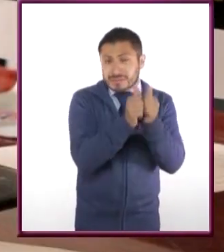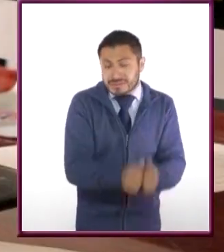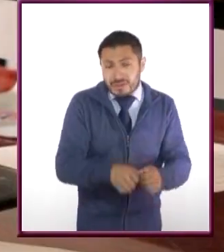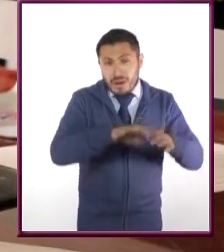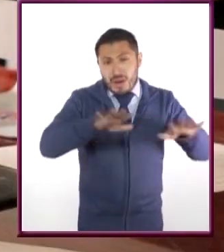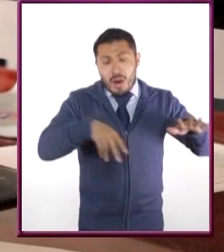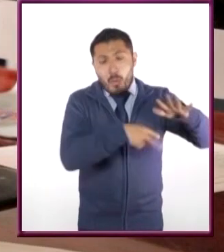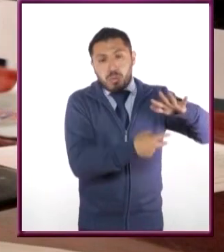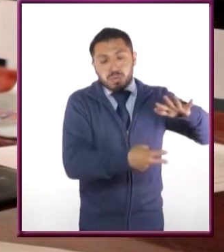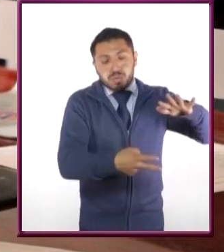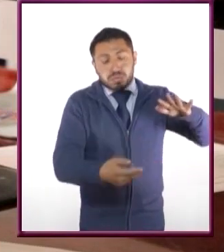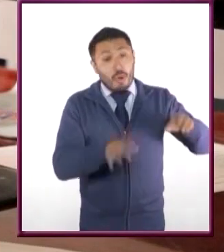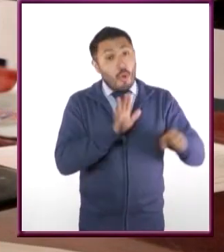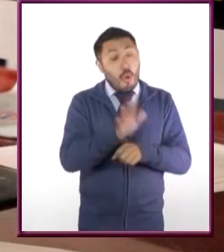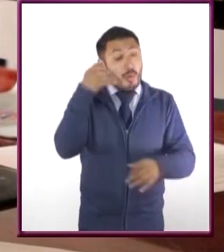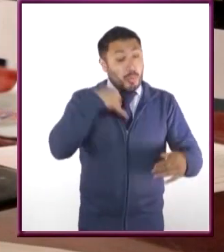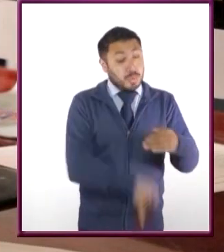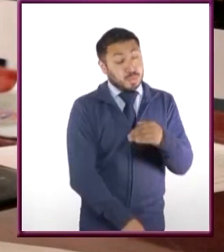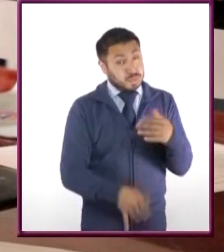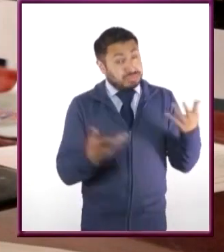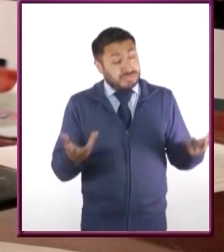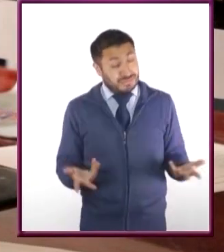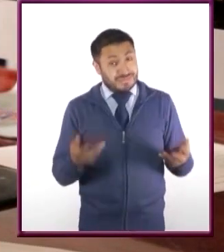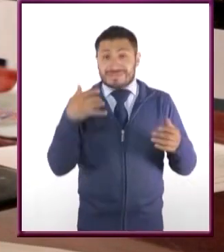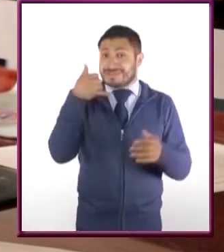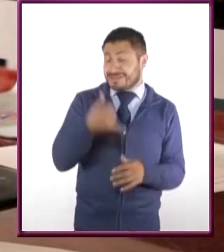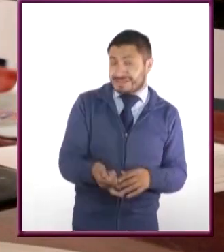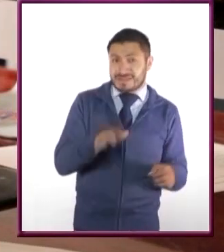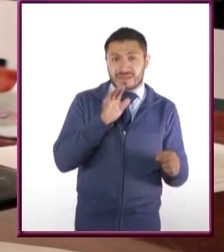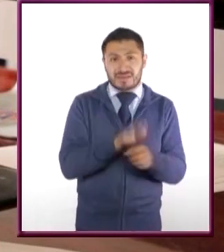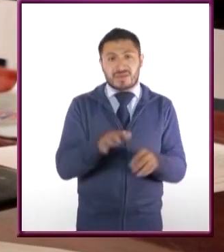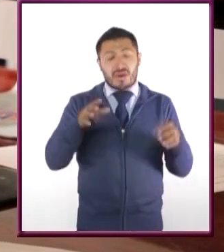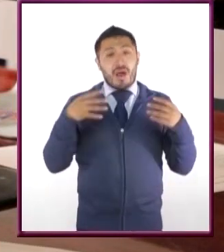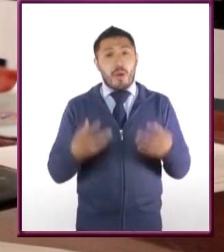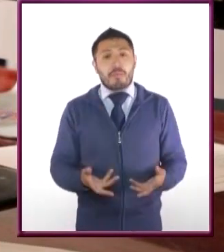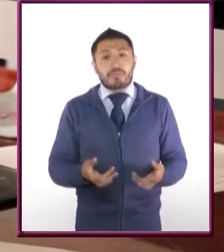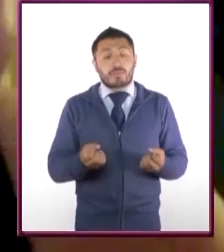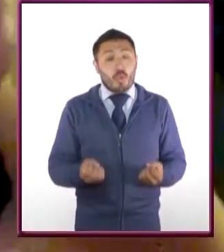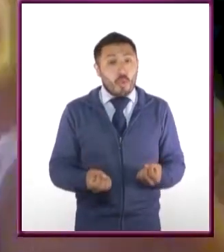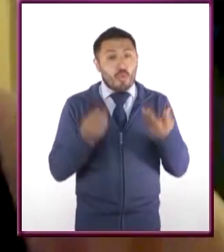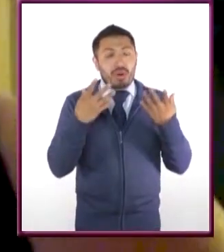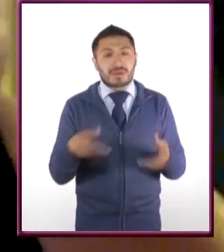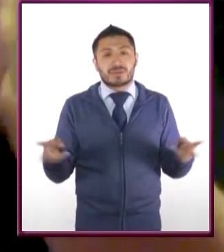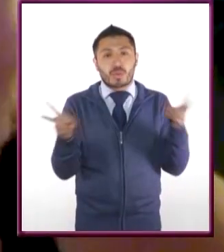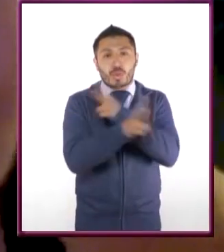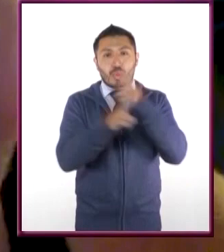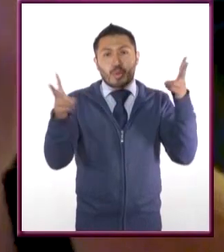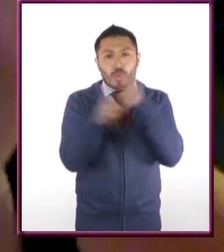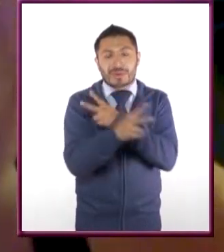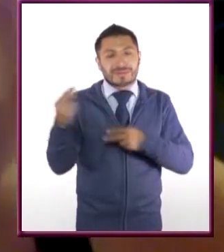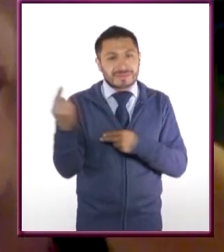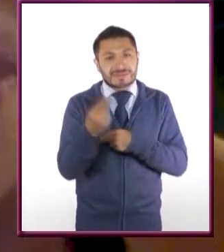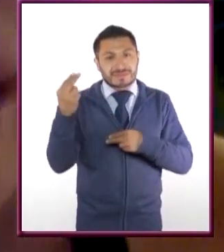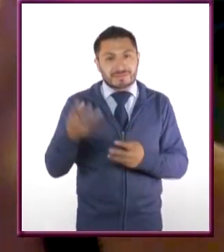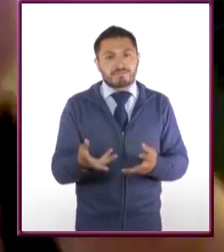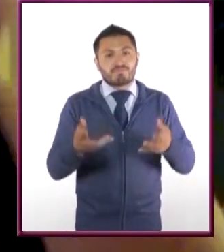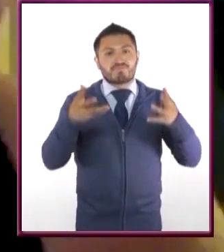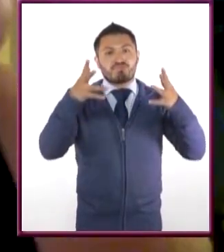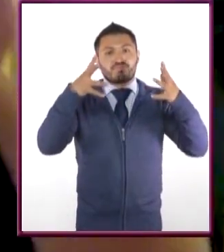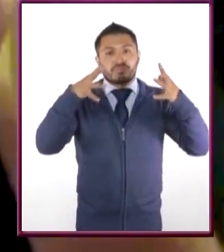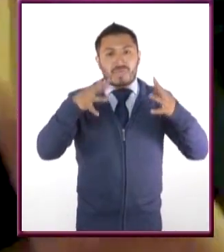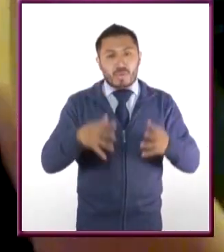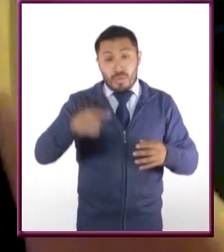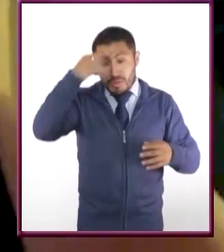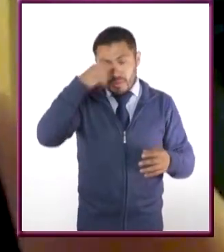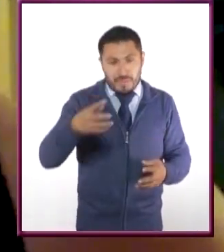del agua, a qué profundidad y en qué volumen de aire es el que necesitamos estar respirando para poder